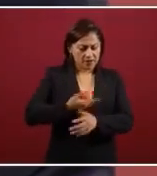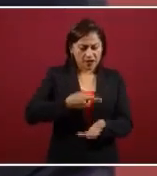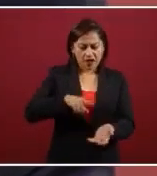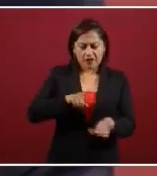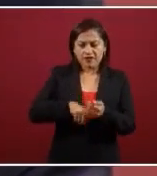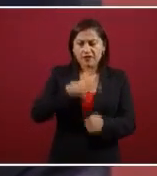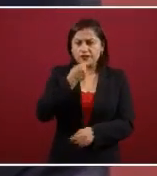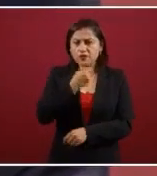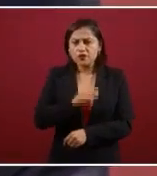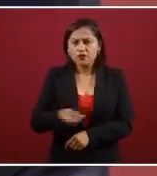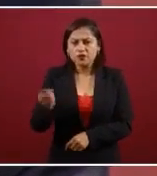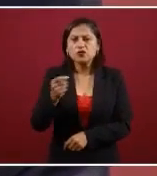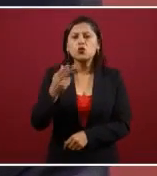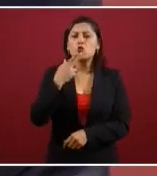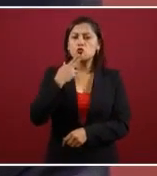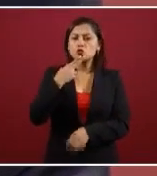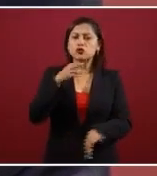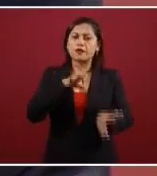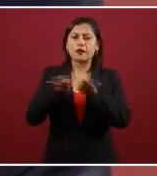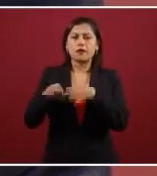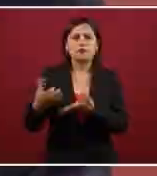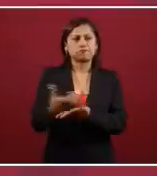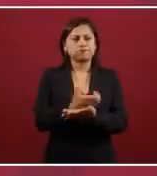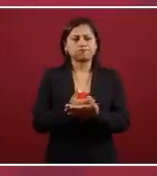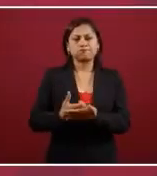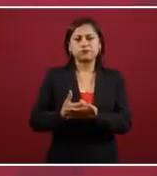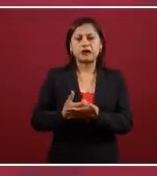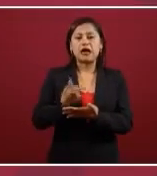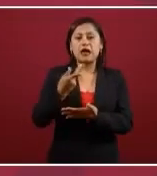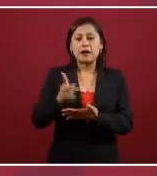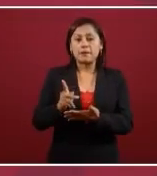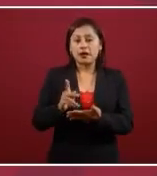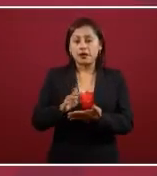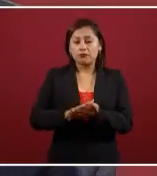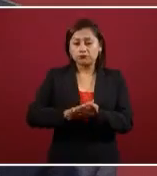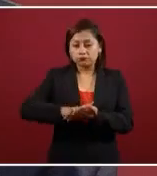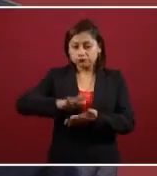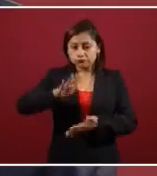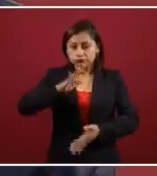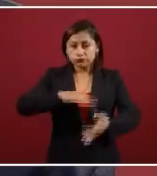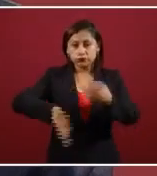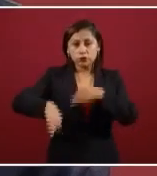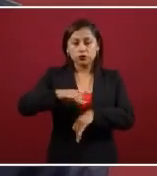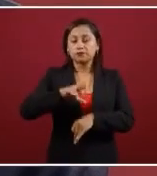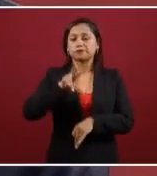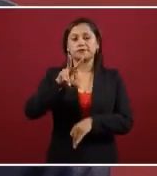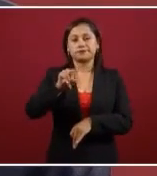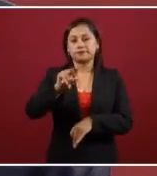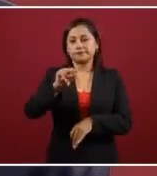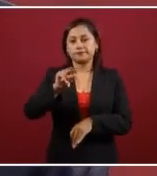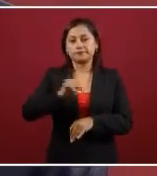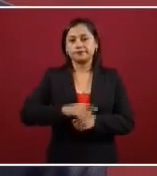es un asunto generalizado. Por lo general,